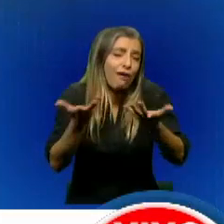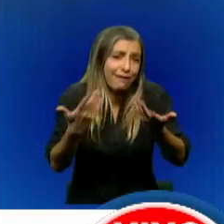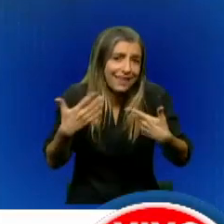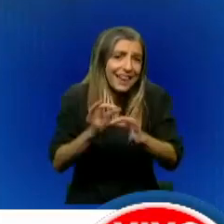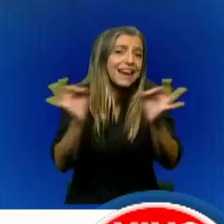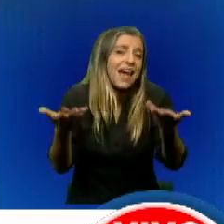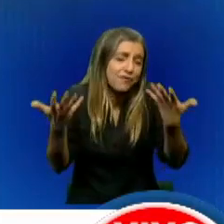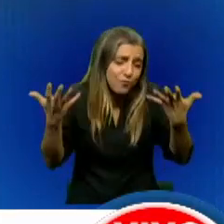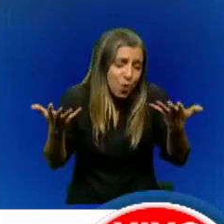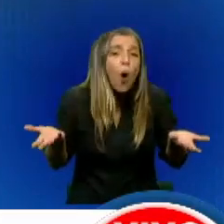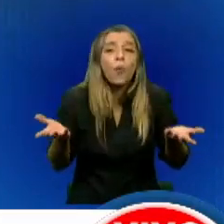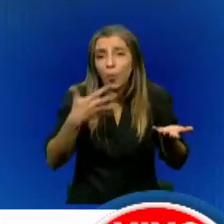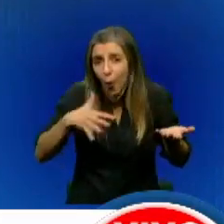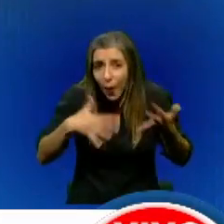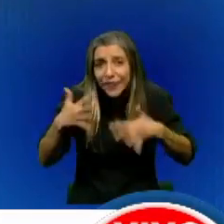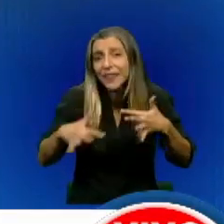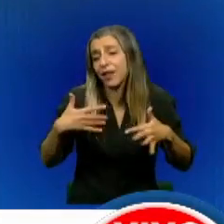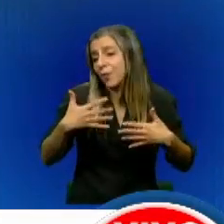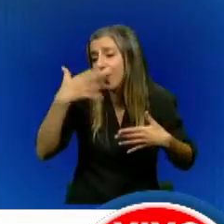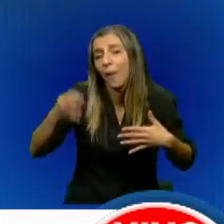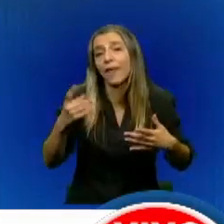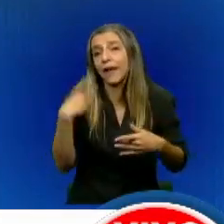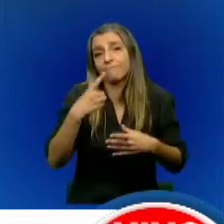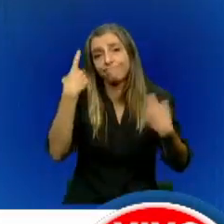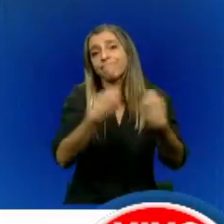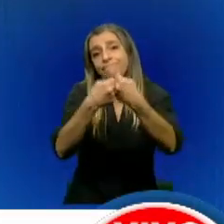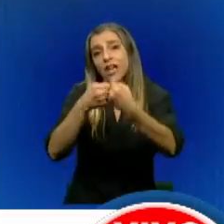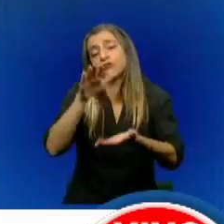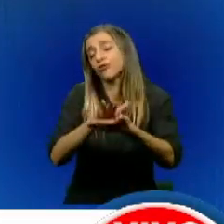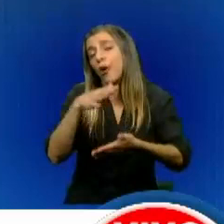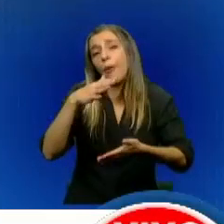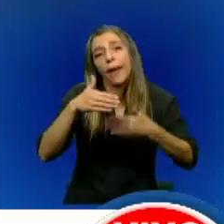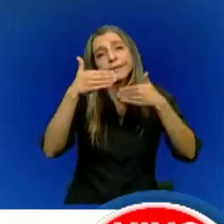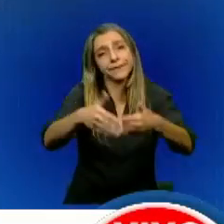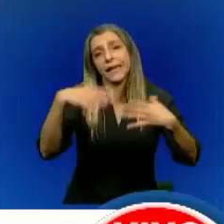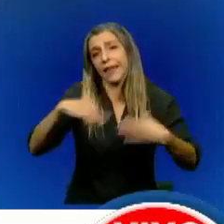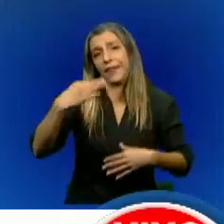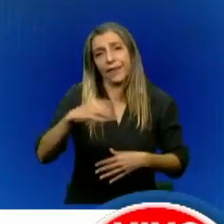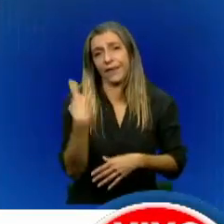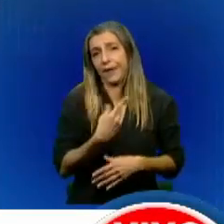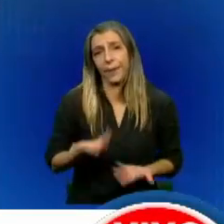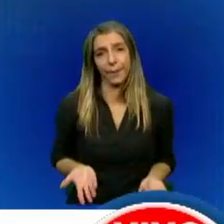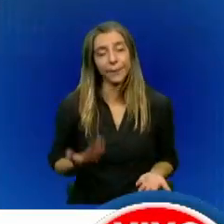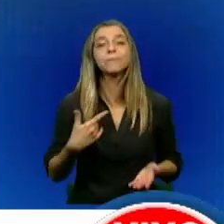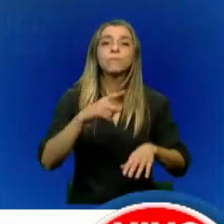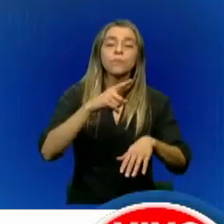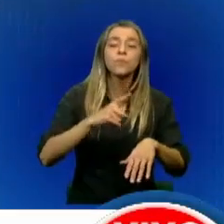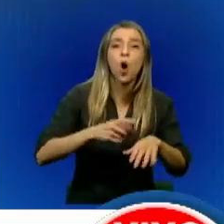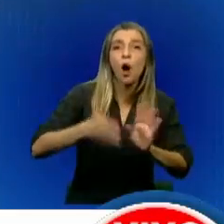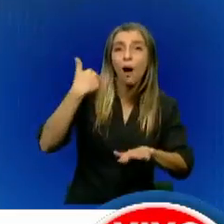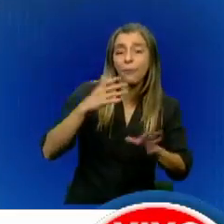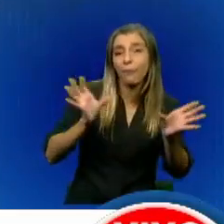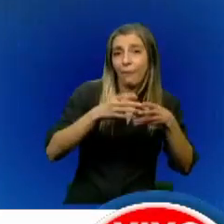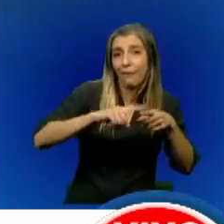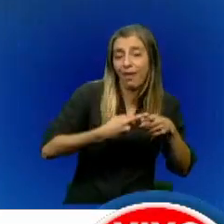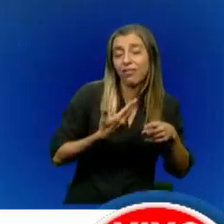entre todas las fuerzas políticas que integran este Congreso. El motivo que expuso el oficialismo para pedir esta